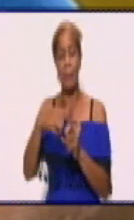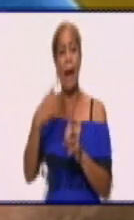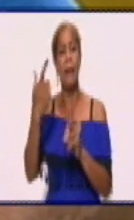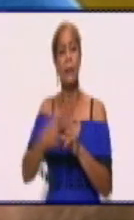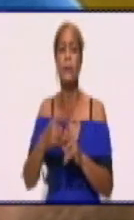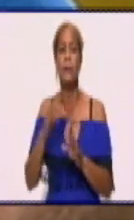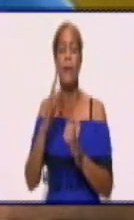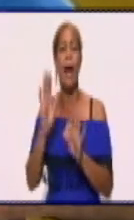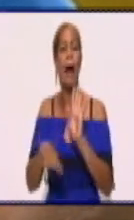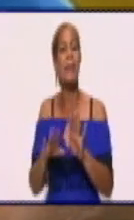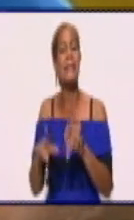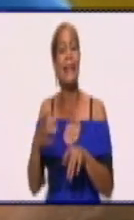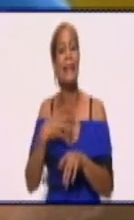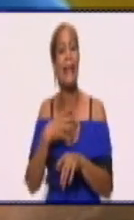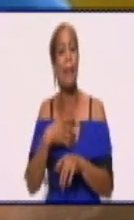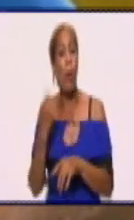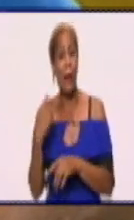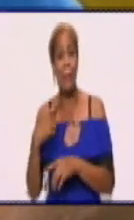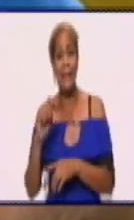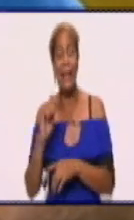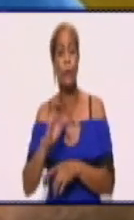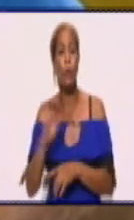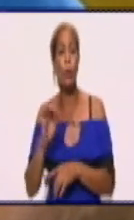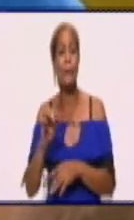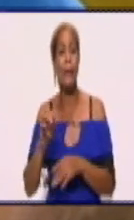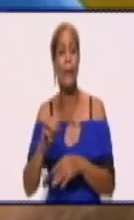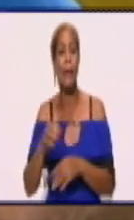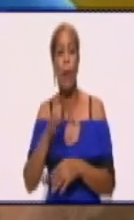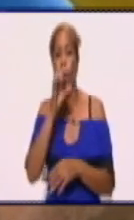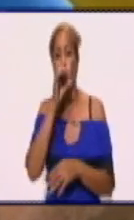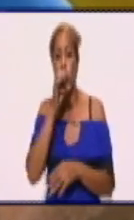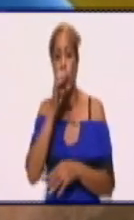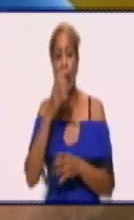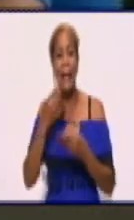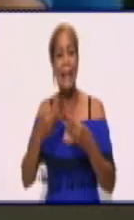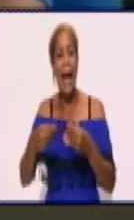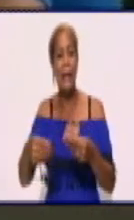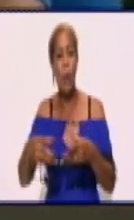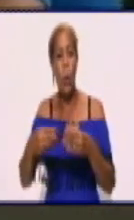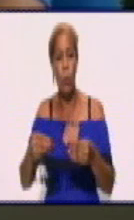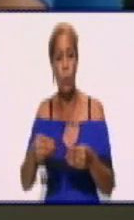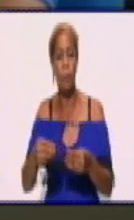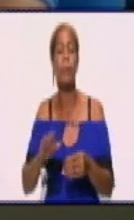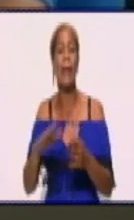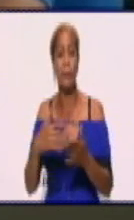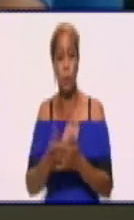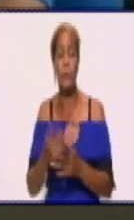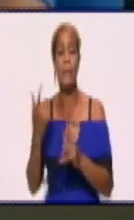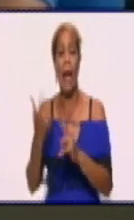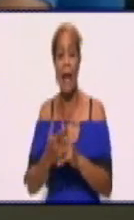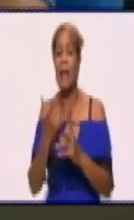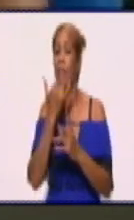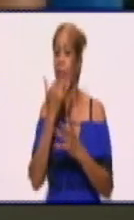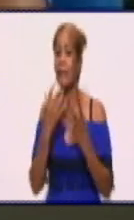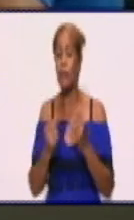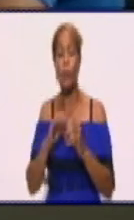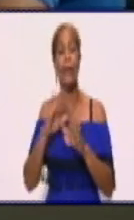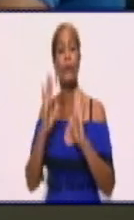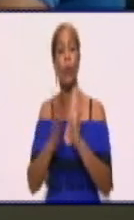nylon, que tampoco los tenemos actualmente porque en todo el país hay afectaciones en todas las industrias que